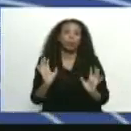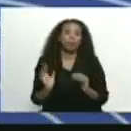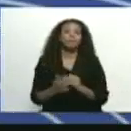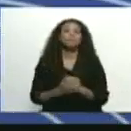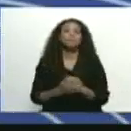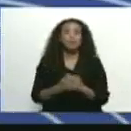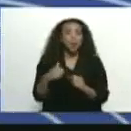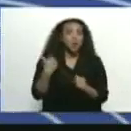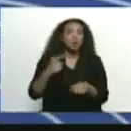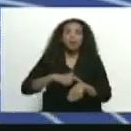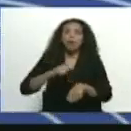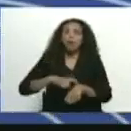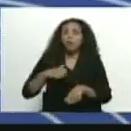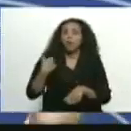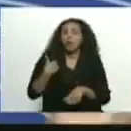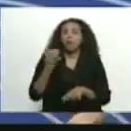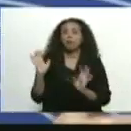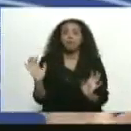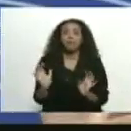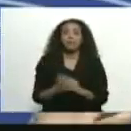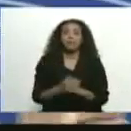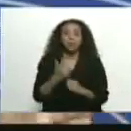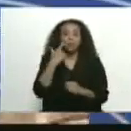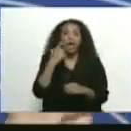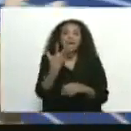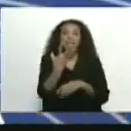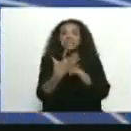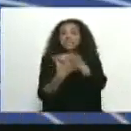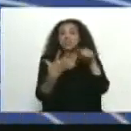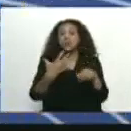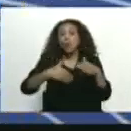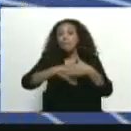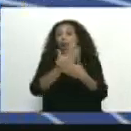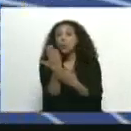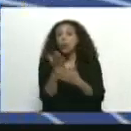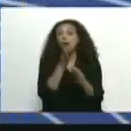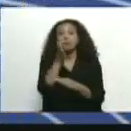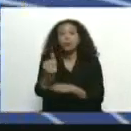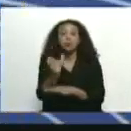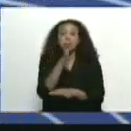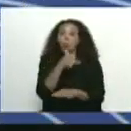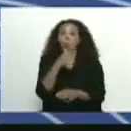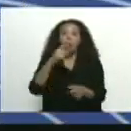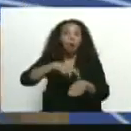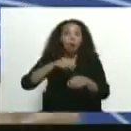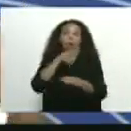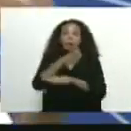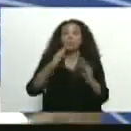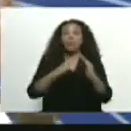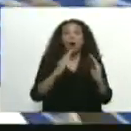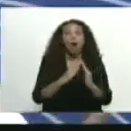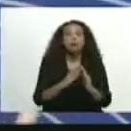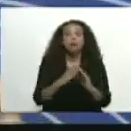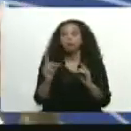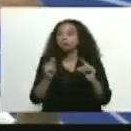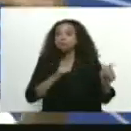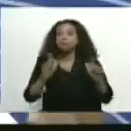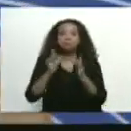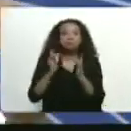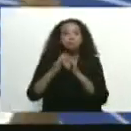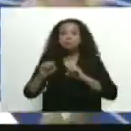A cualquier hora, en cualquier sitio. Eso es correcto. Uno sale a las 5, 6, 7 de la mañana, pero ese ni siquiera tiene hora de llegada, porque uno siempre anda en